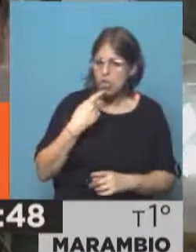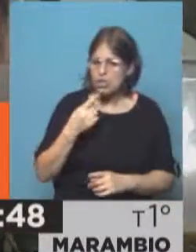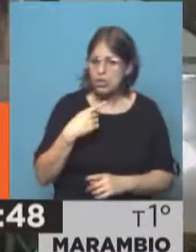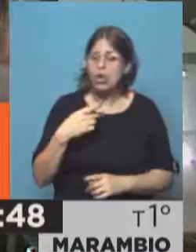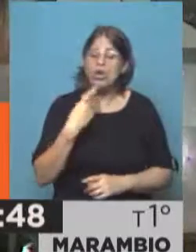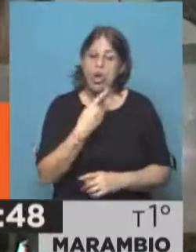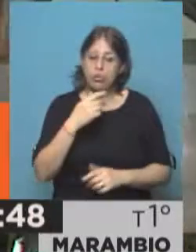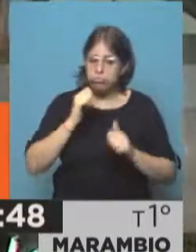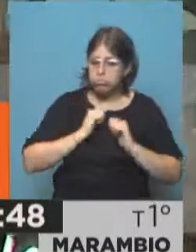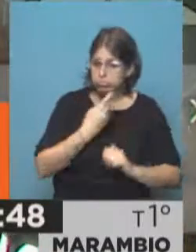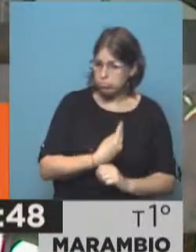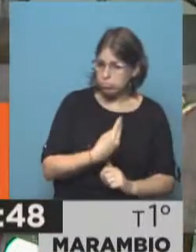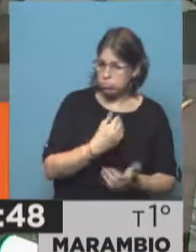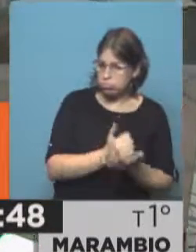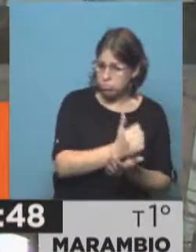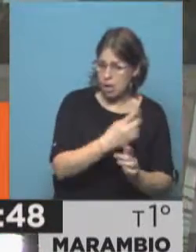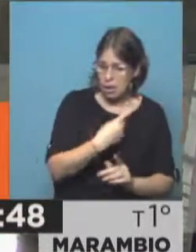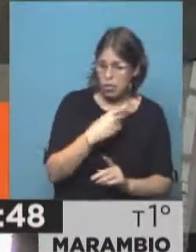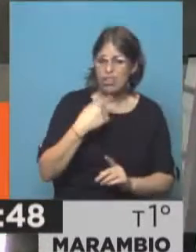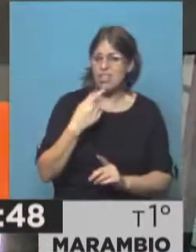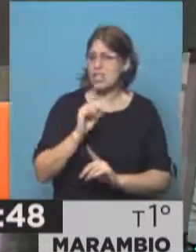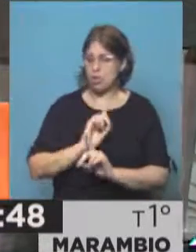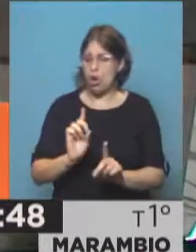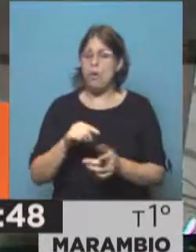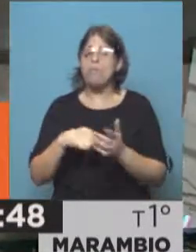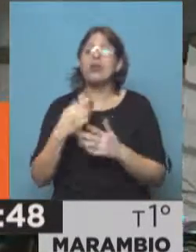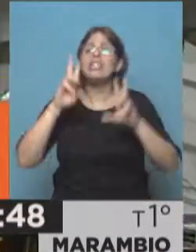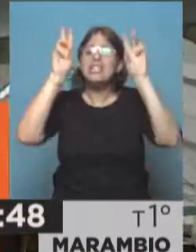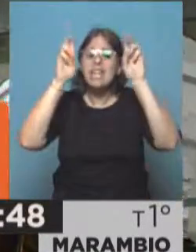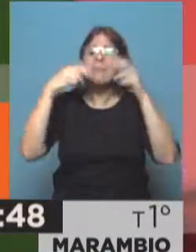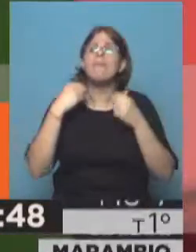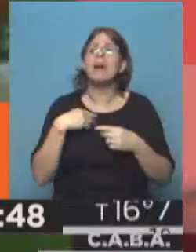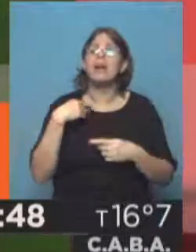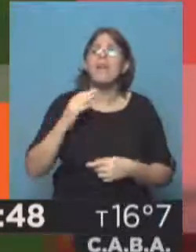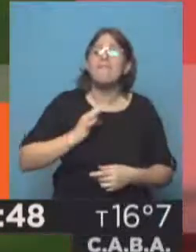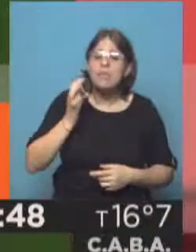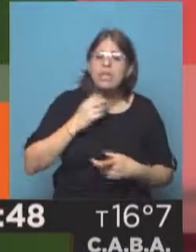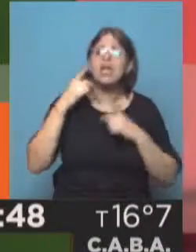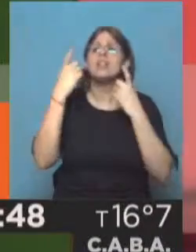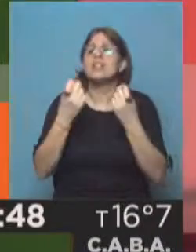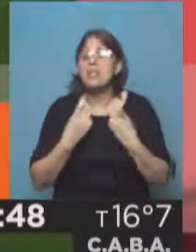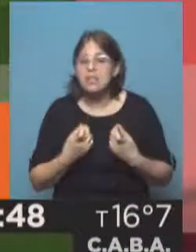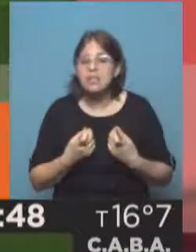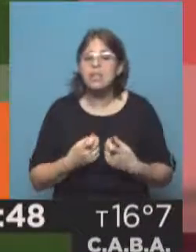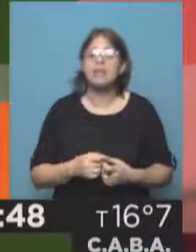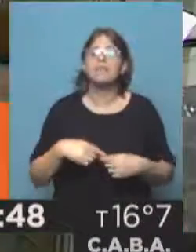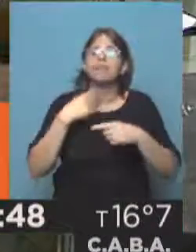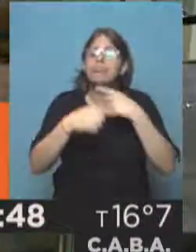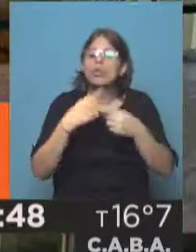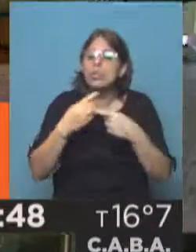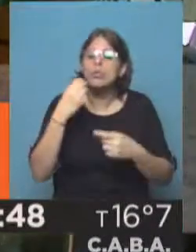2 personas que estamos hoy acá presentes no es así. De ninguna manera. ¿Por qué no? Porque es una cuestión de subsistencia, es una cuestión de necesidad. Nosotros